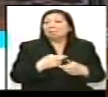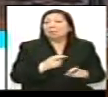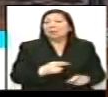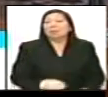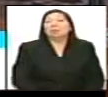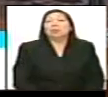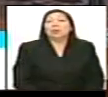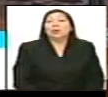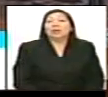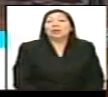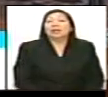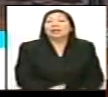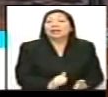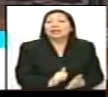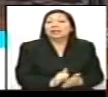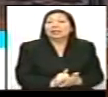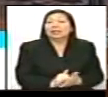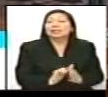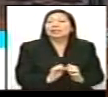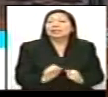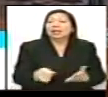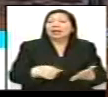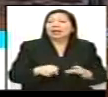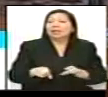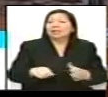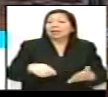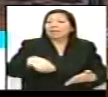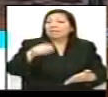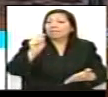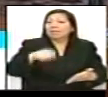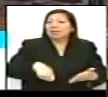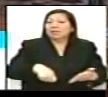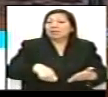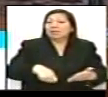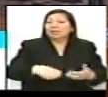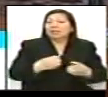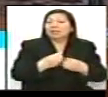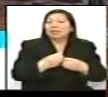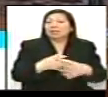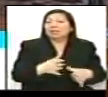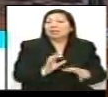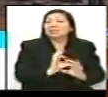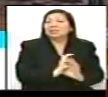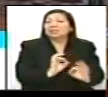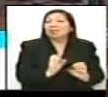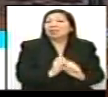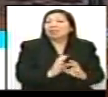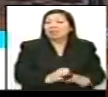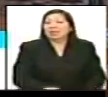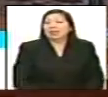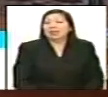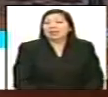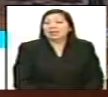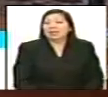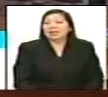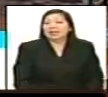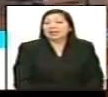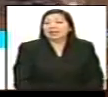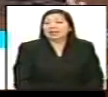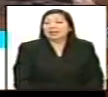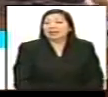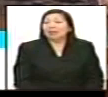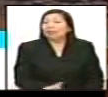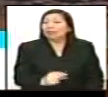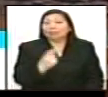popular y a las que se le hacía firmar una carta de renuncia sin fecha, ¿no?